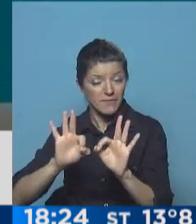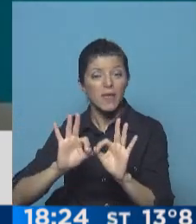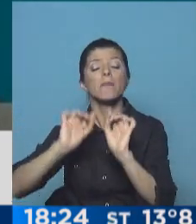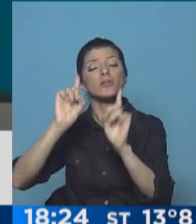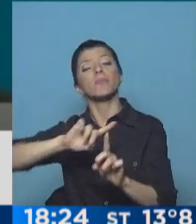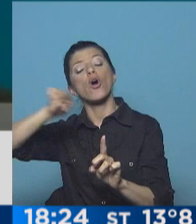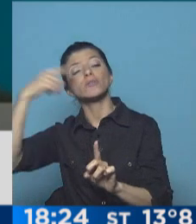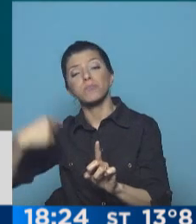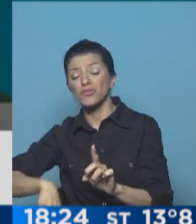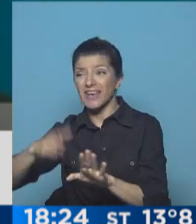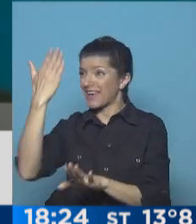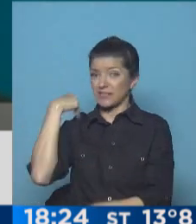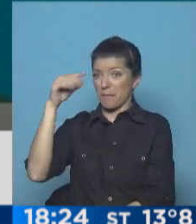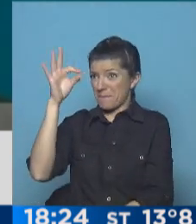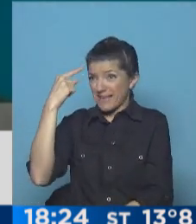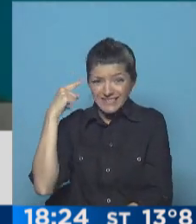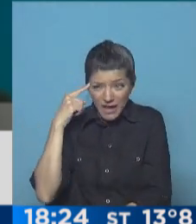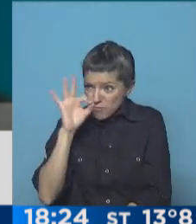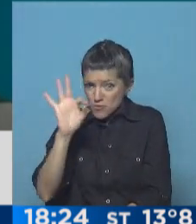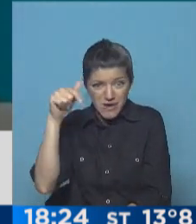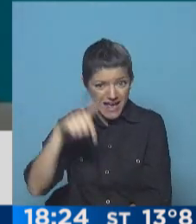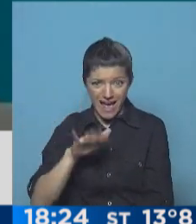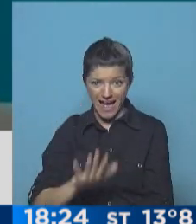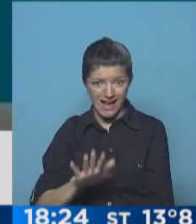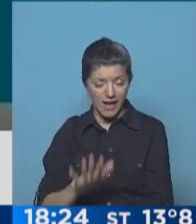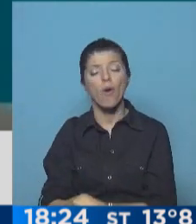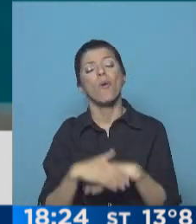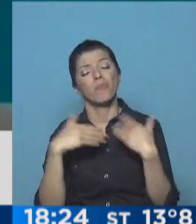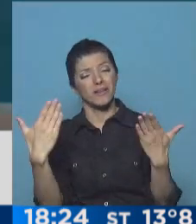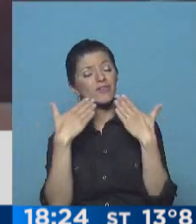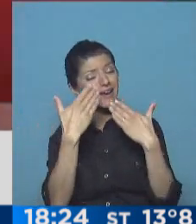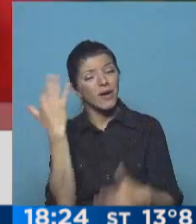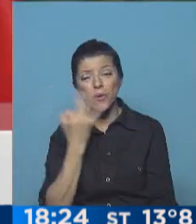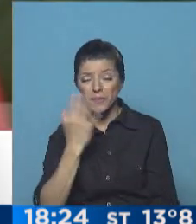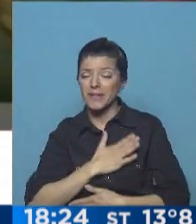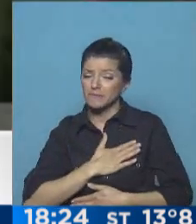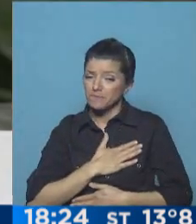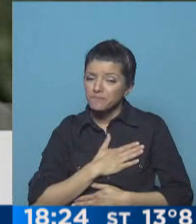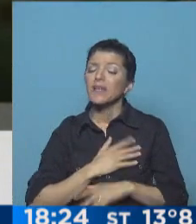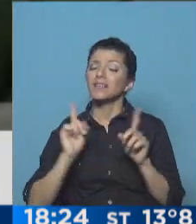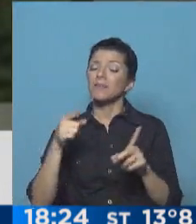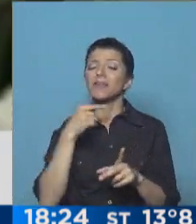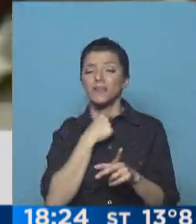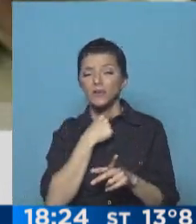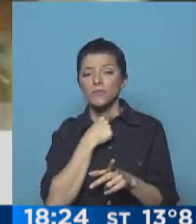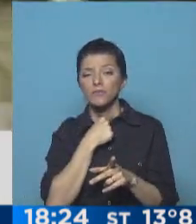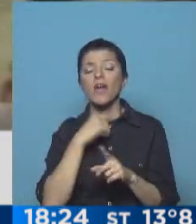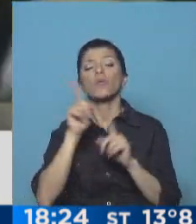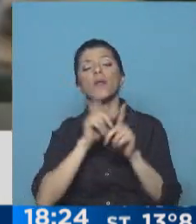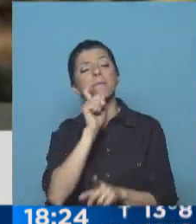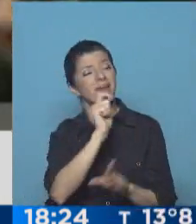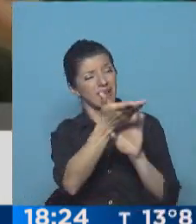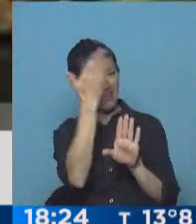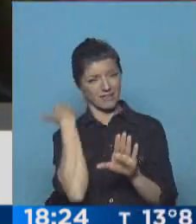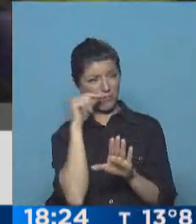se soñaban en nuestros pueblos y en nuestras ciudades. Por eso agradecerle de corazón y permítame que me adueñe de palabras que usted utilizó hace